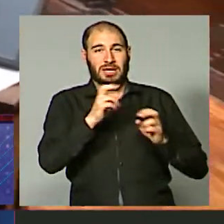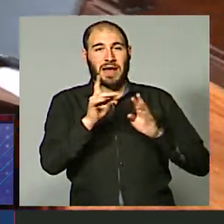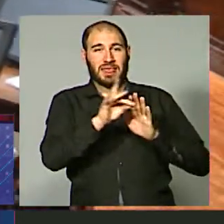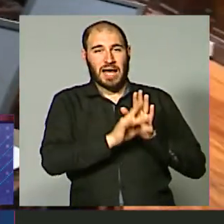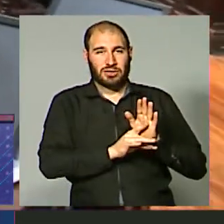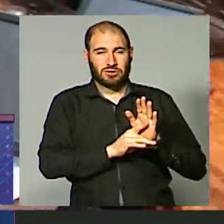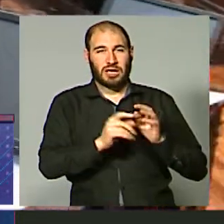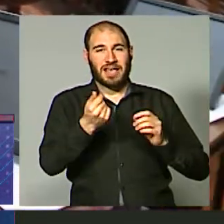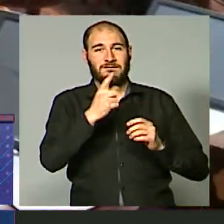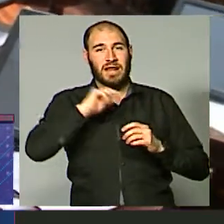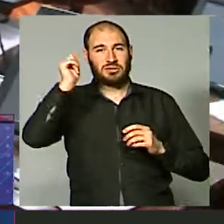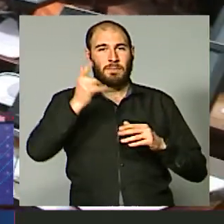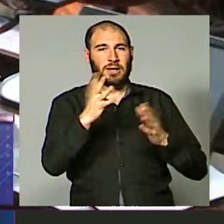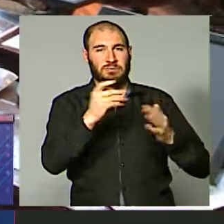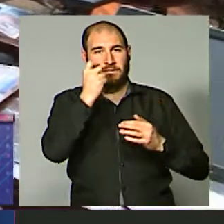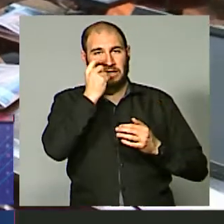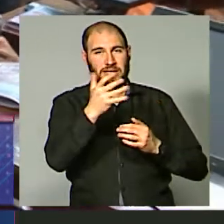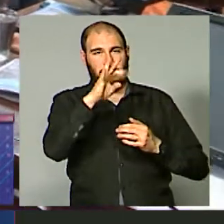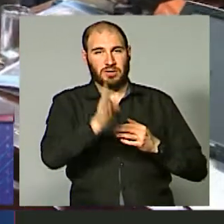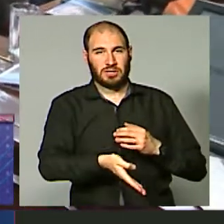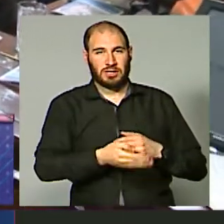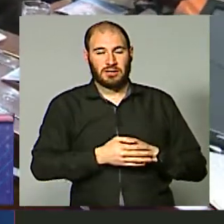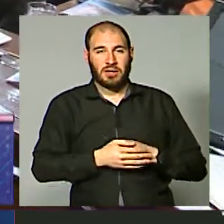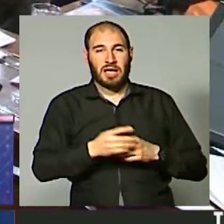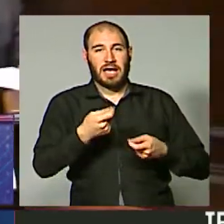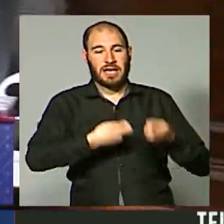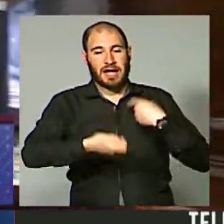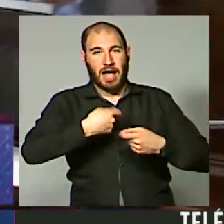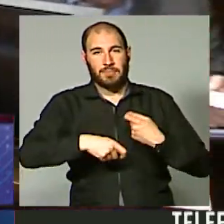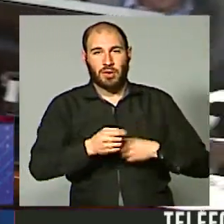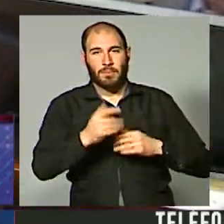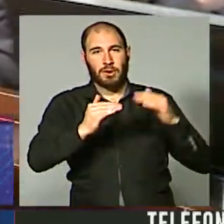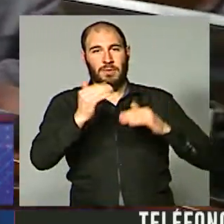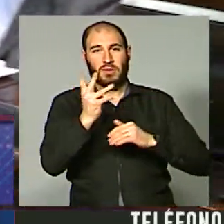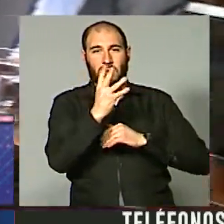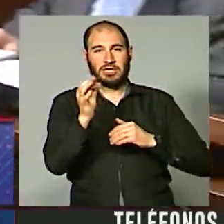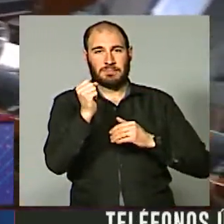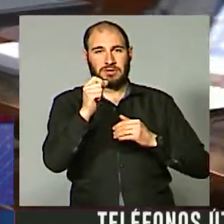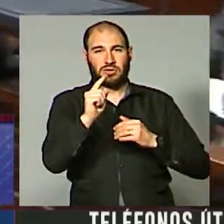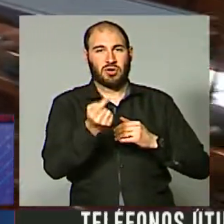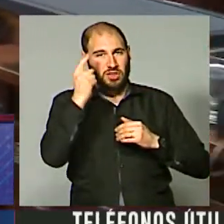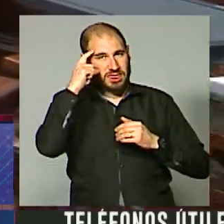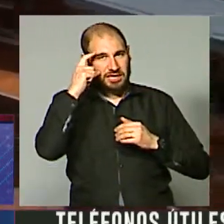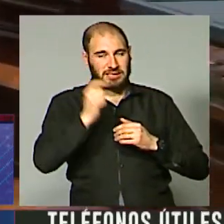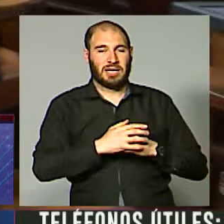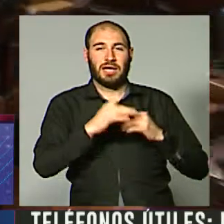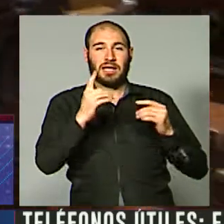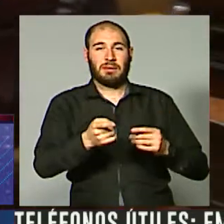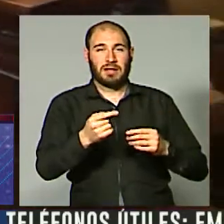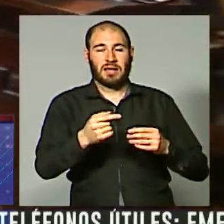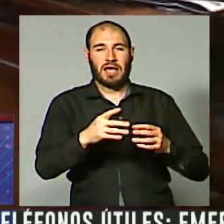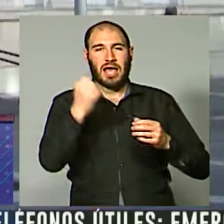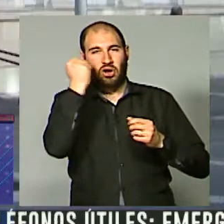datos, un índice de inflación se especula de un 23%, un tipo de cambio promedio de 40 pesos con 10 centavos y lo que tiene que ver con una